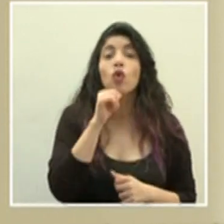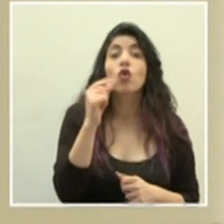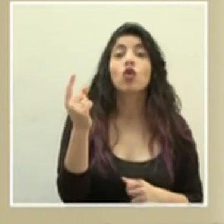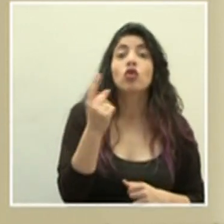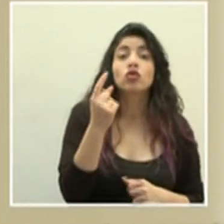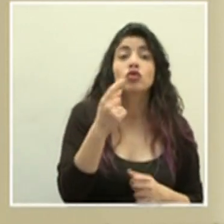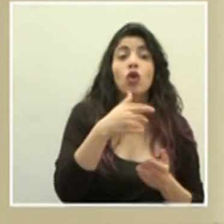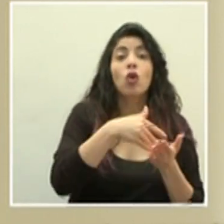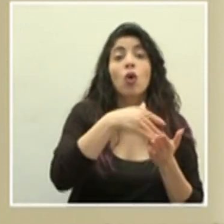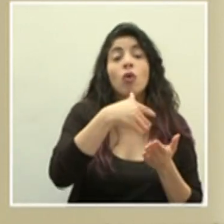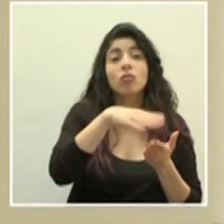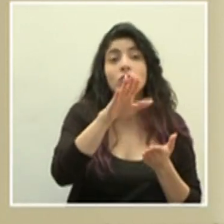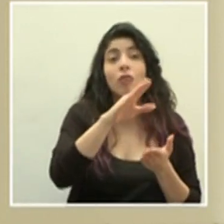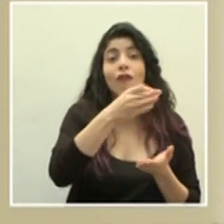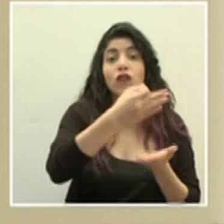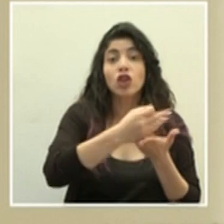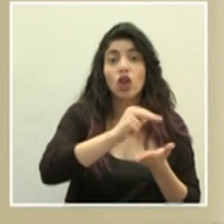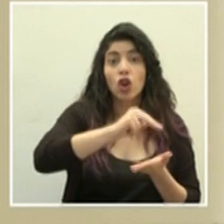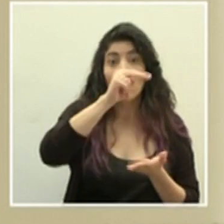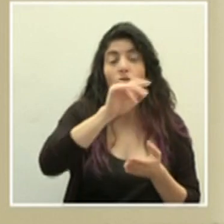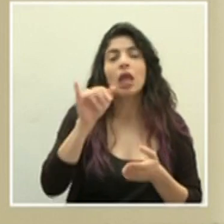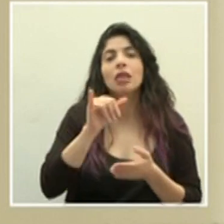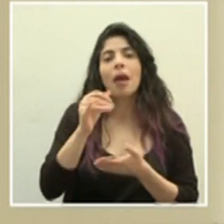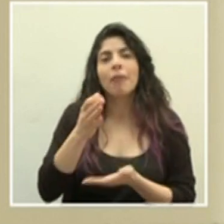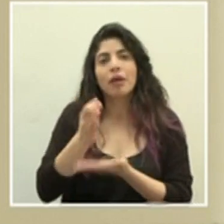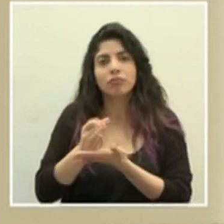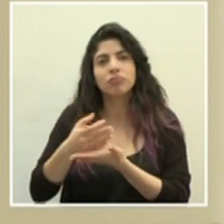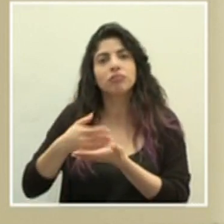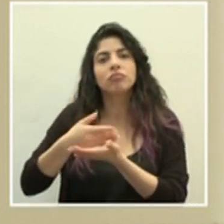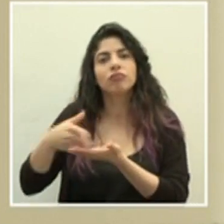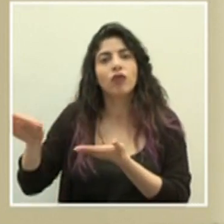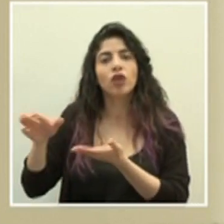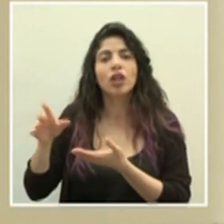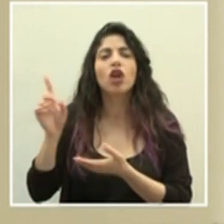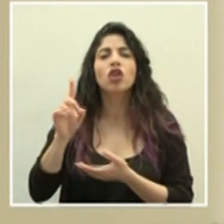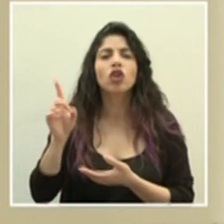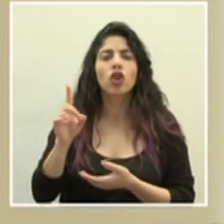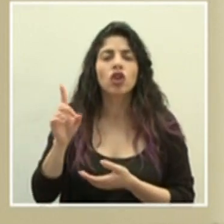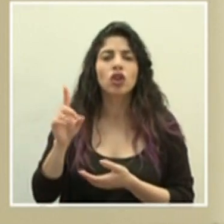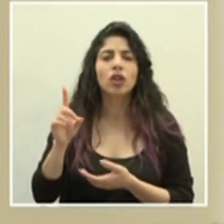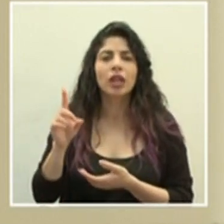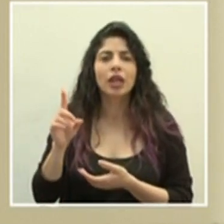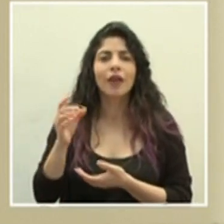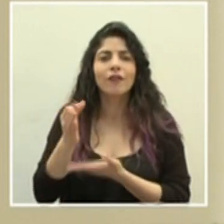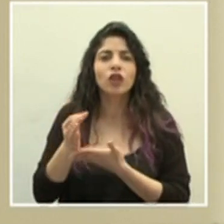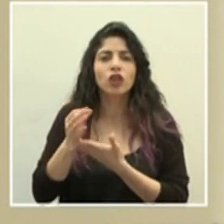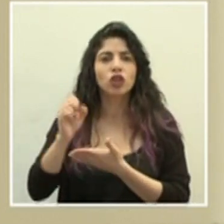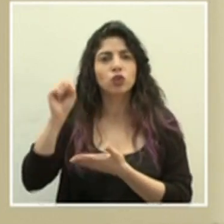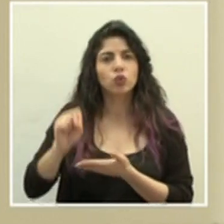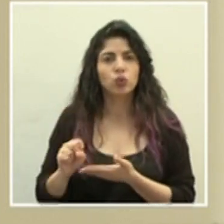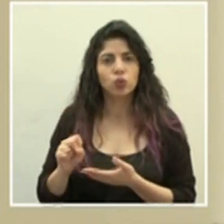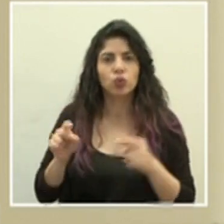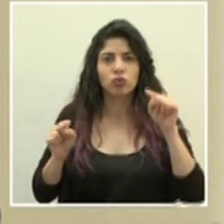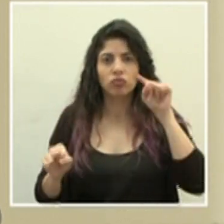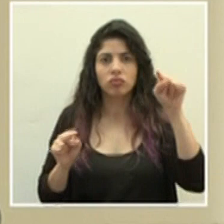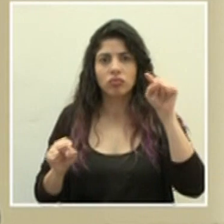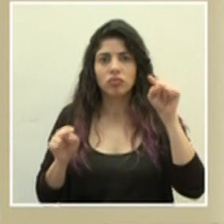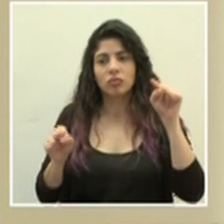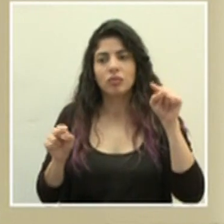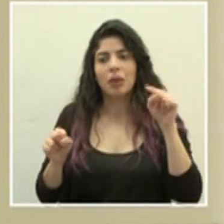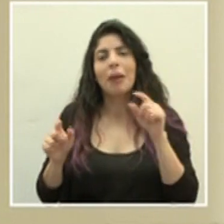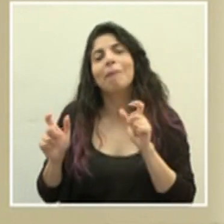tenemos rechazos a nivel de la frontera norte, sino que también tenemos rechazos a nivel de la frontera sur, por supuesto,